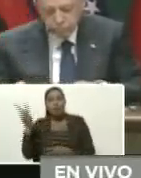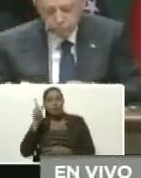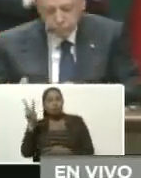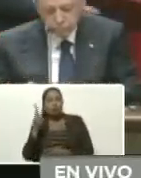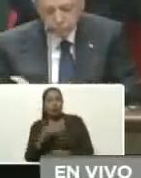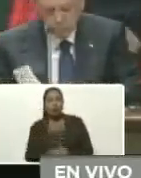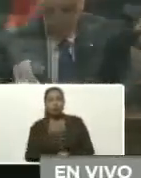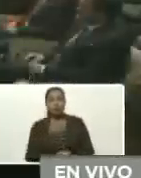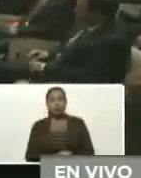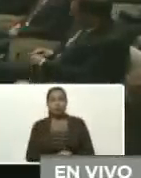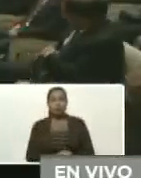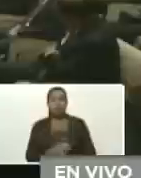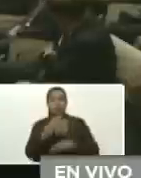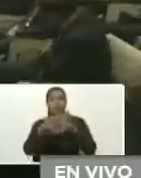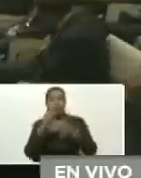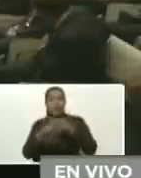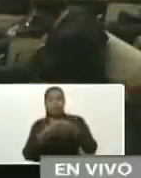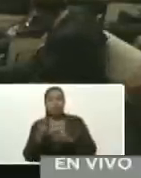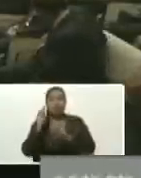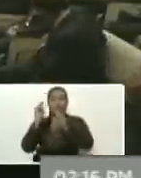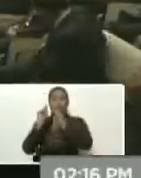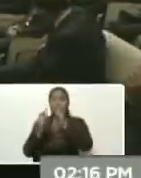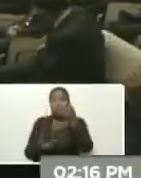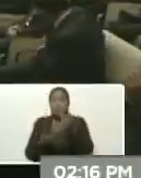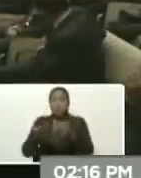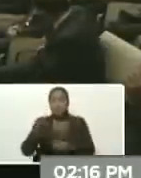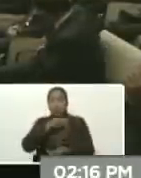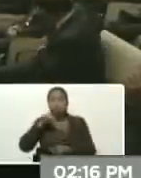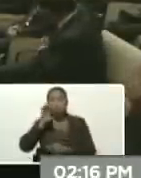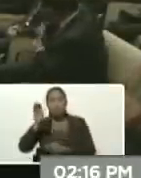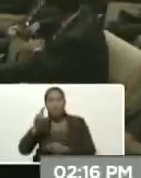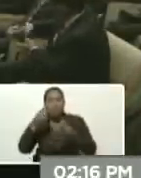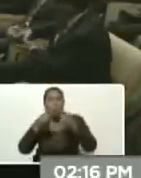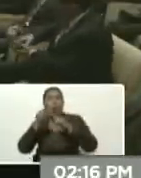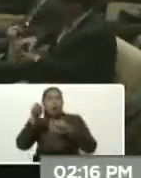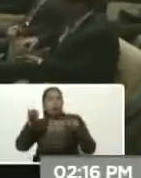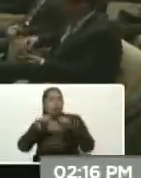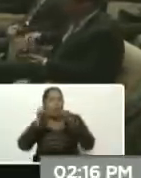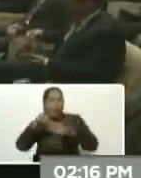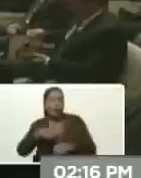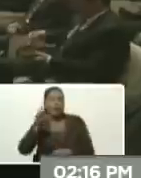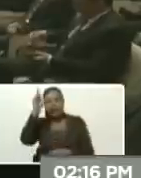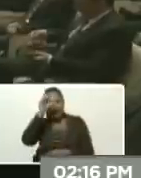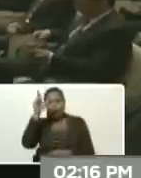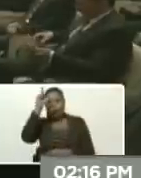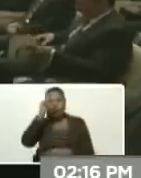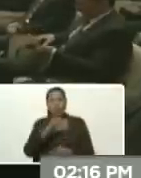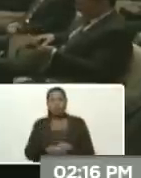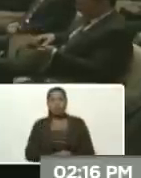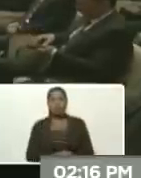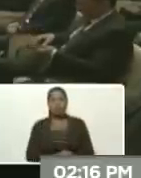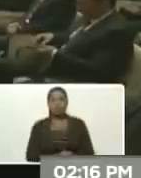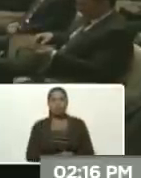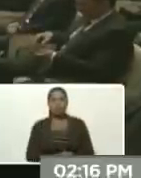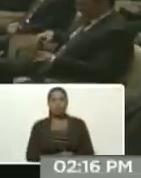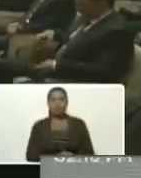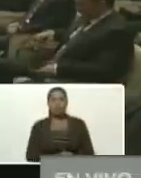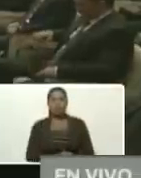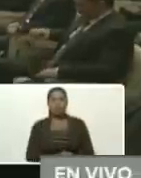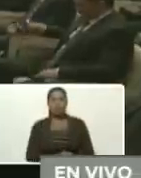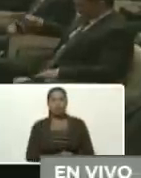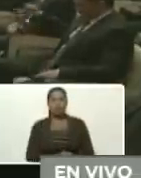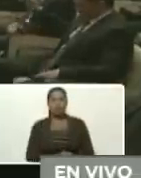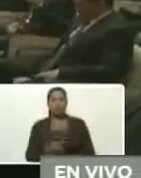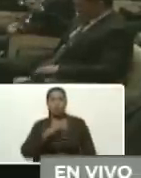papel trascendental del turismo, tanto en nuestro país como acá en la nación euroasiática.